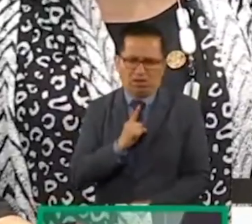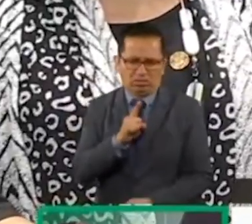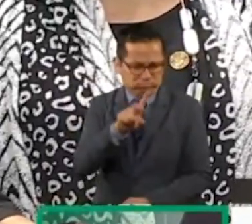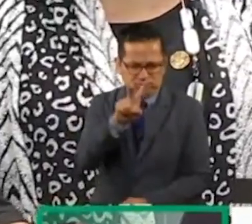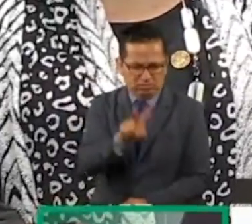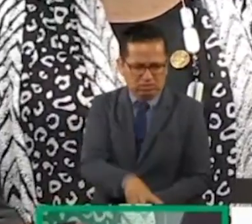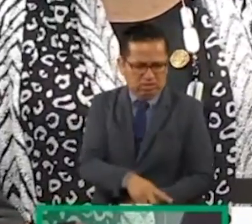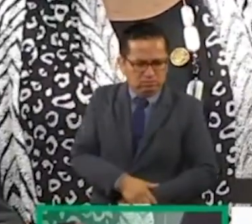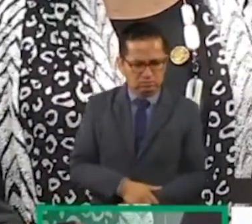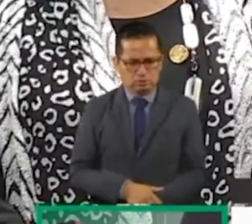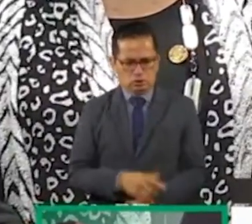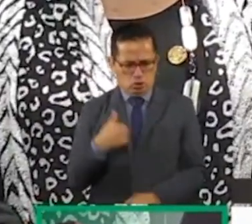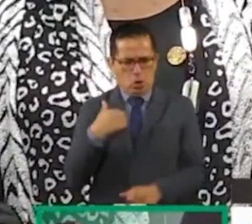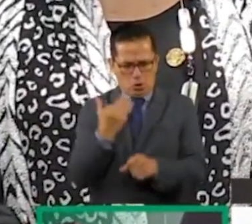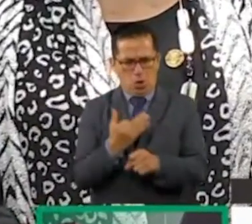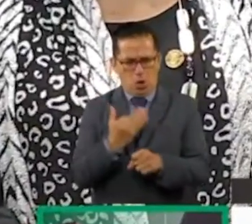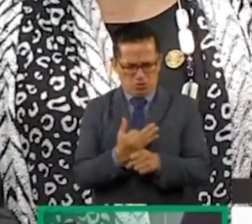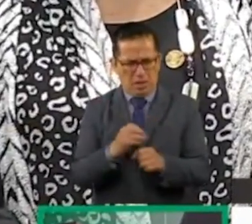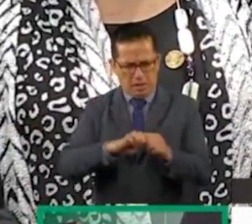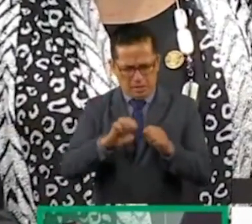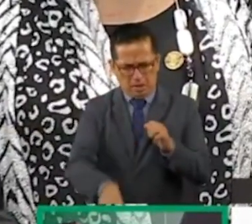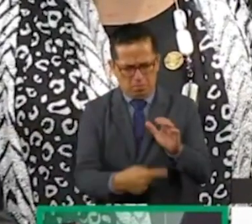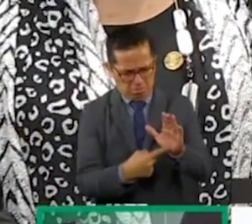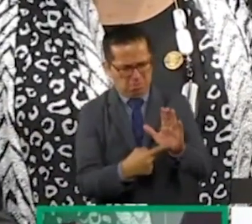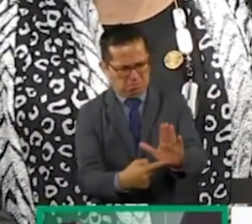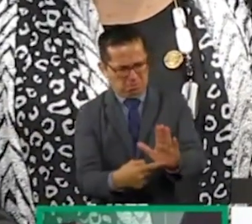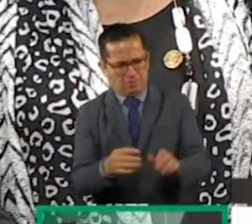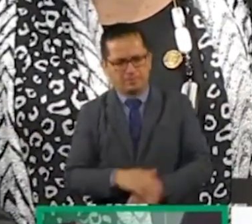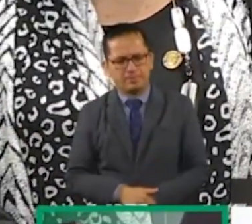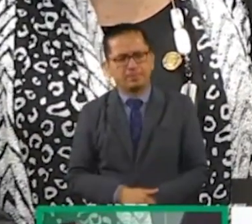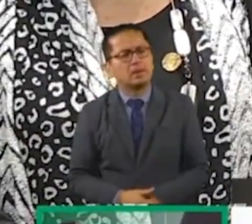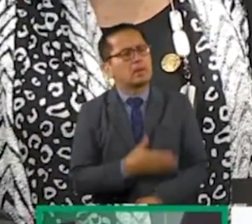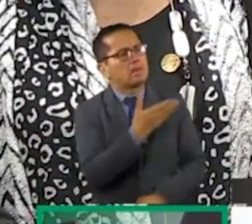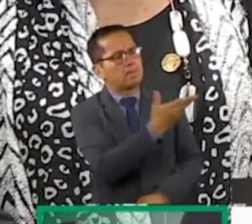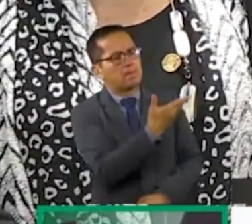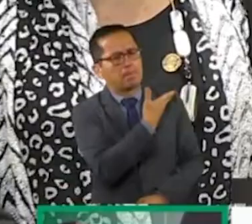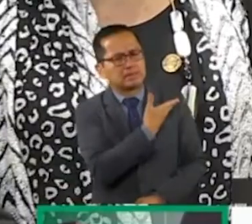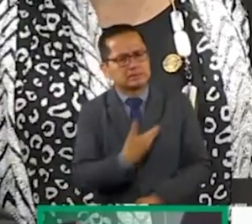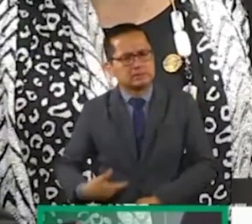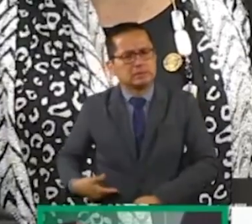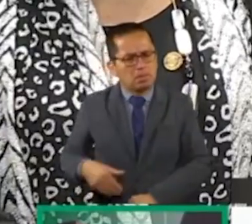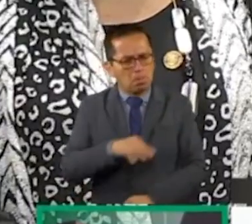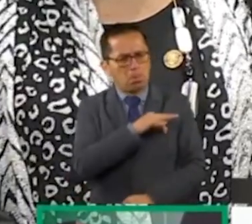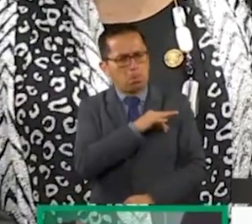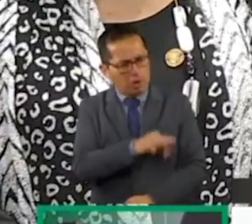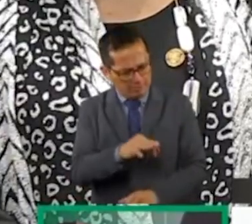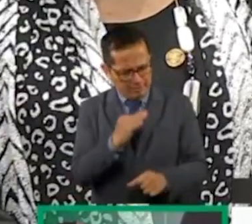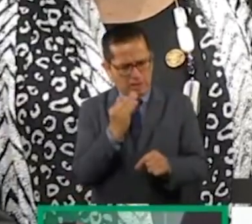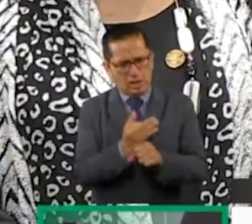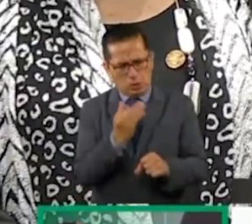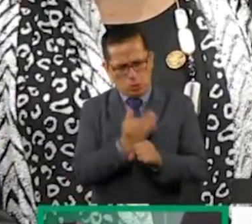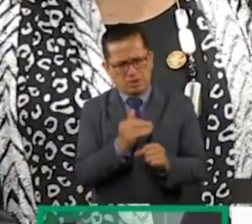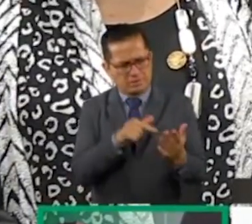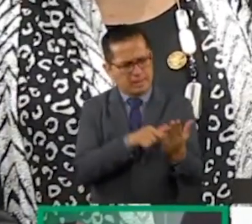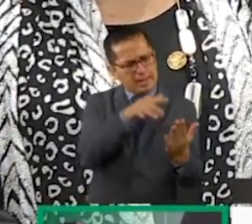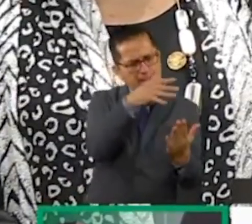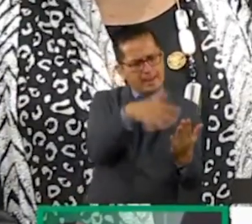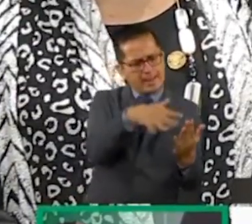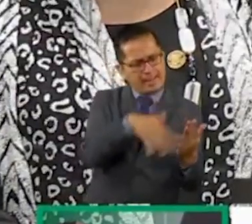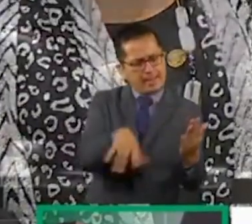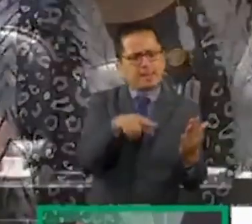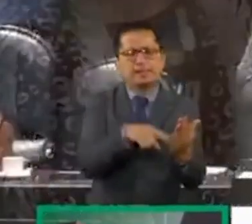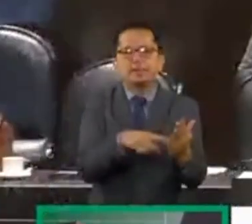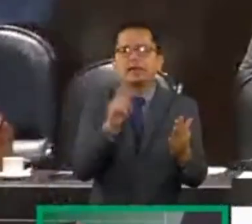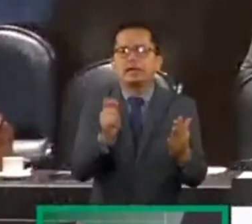botón. Presidente, le pediría si una moción de ilustración nos permite leer el artículo